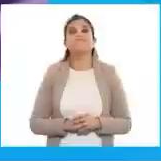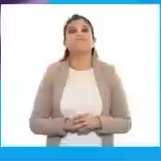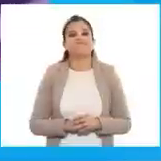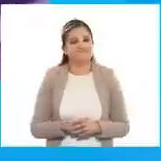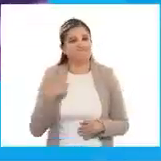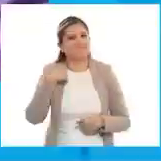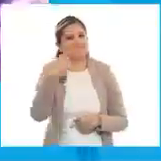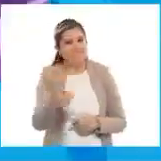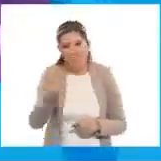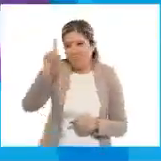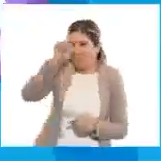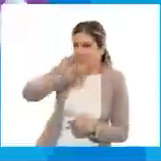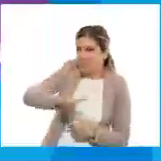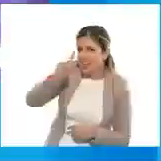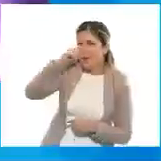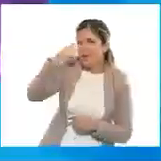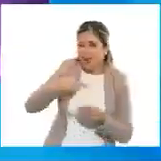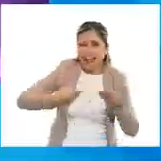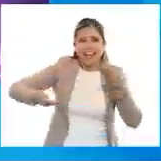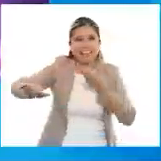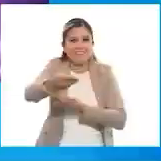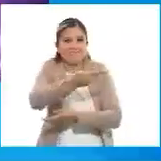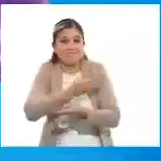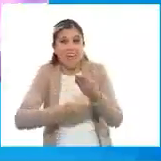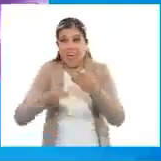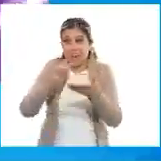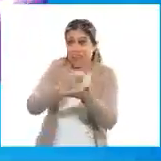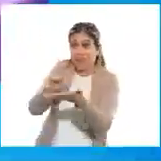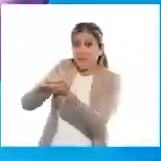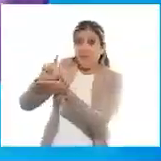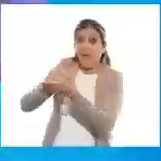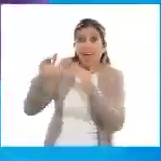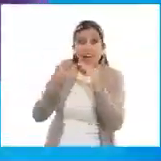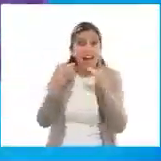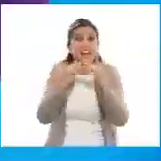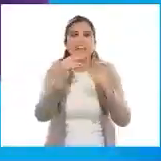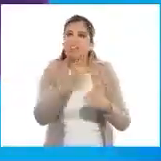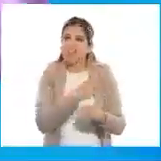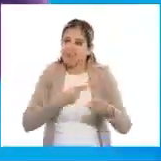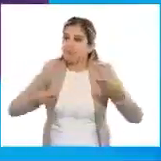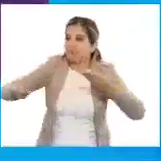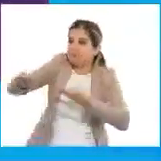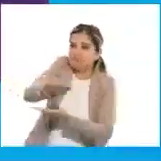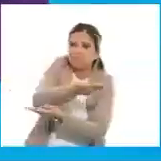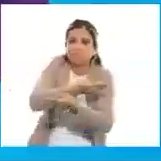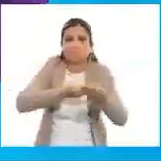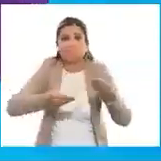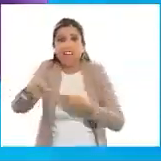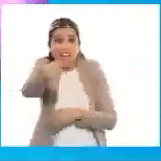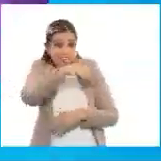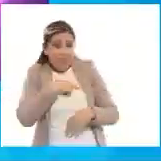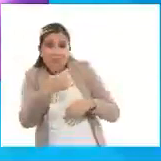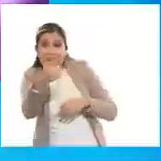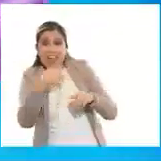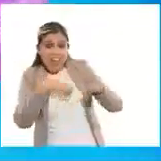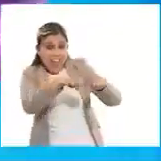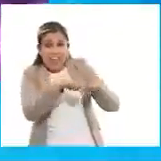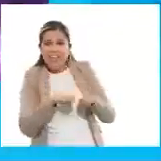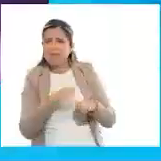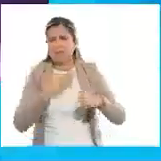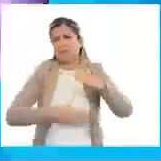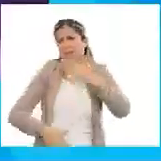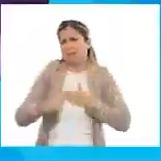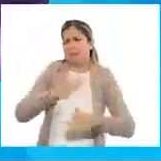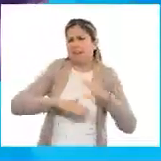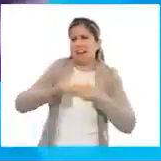Consejo vengo a dar para poder convivir. Las tareas del hogar se tienen que repartir. Si lo hacemos en equipo no nos vamos a cansar,